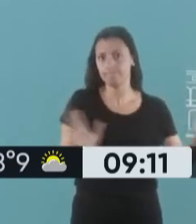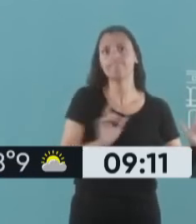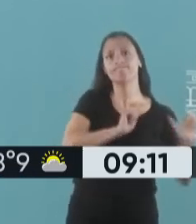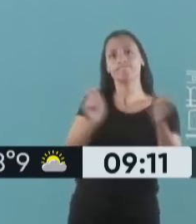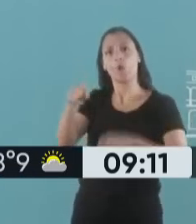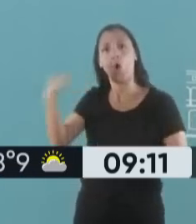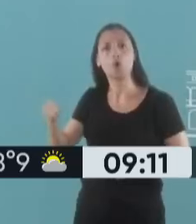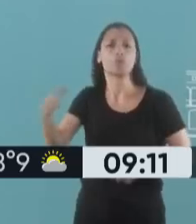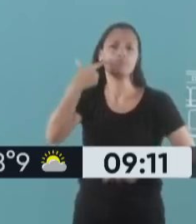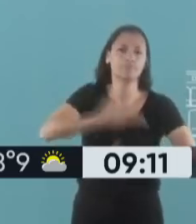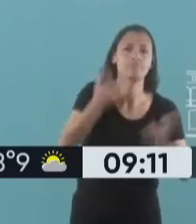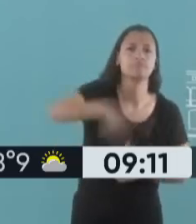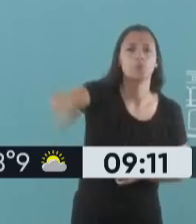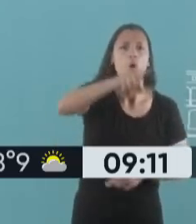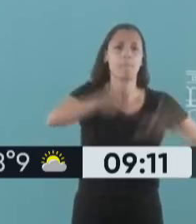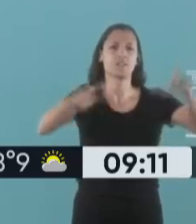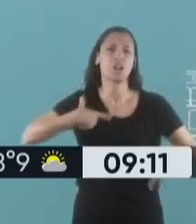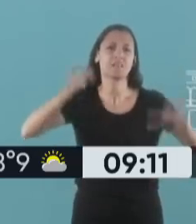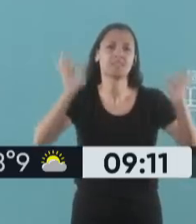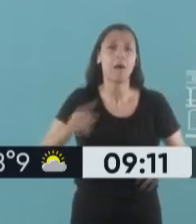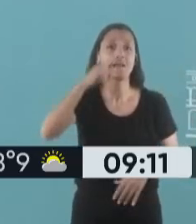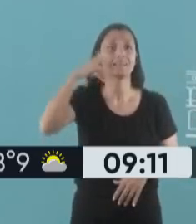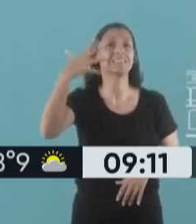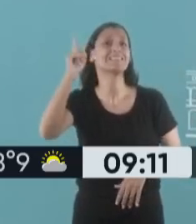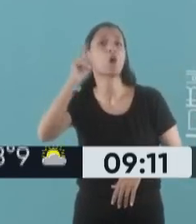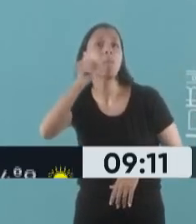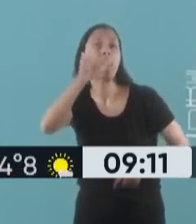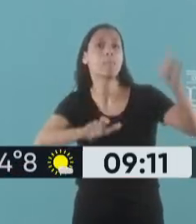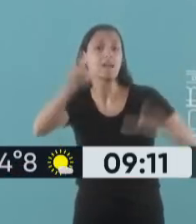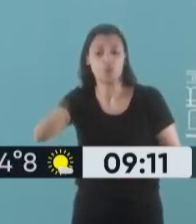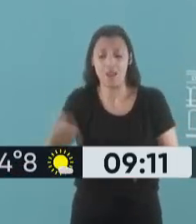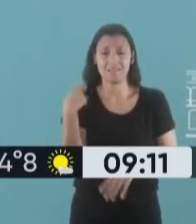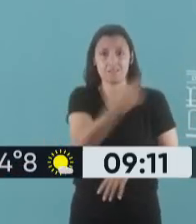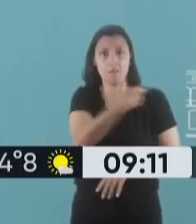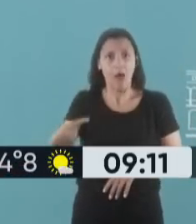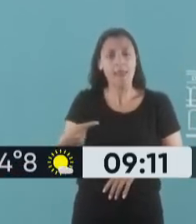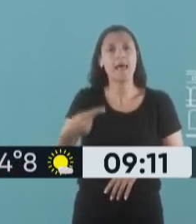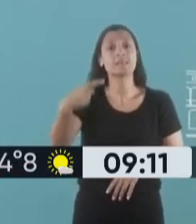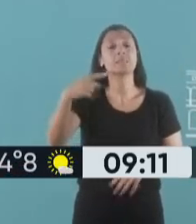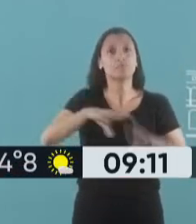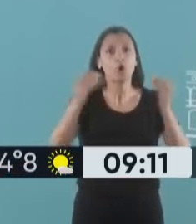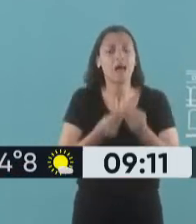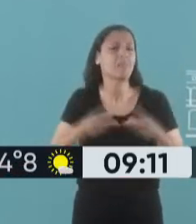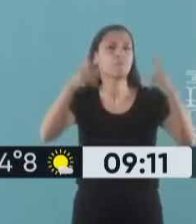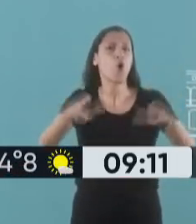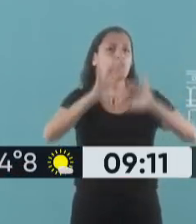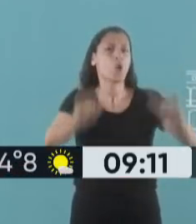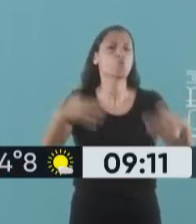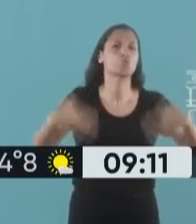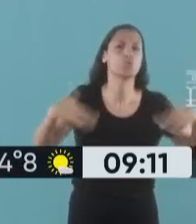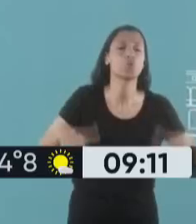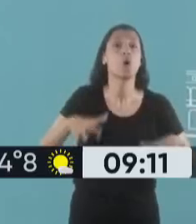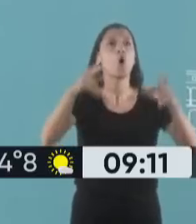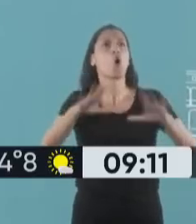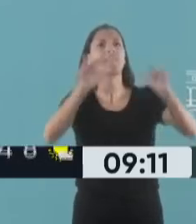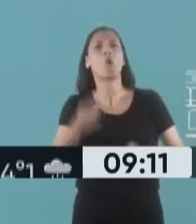es público y notorio, que es que hay usuarios, 75.000 usuarios en las últimas semanas, sobre todo que tuvieron cortes extendidos, no solo que